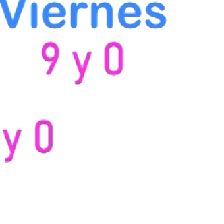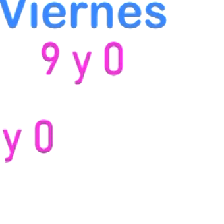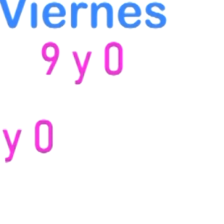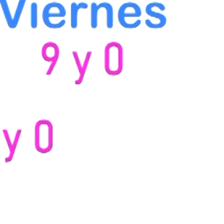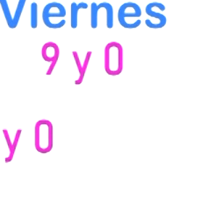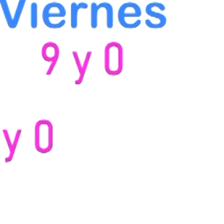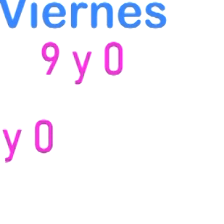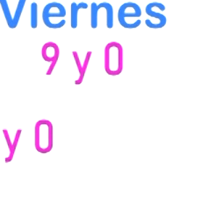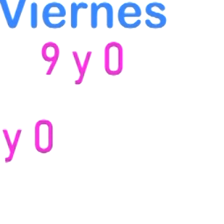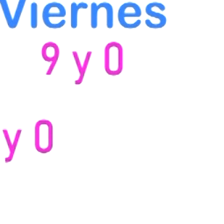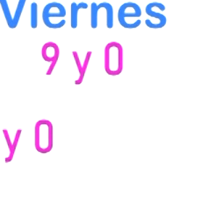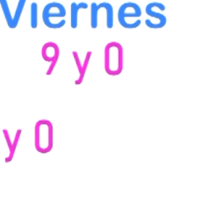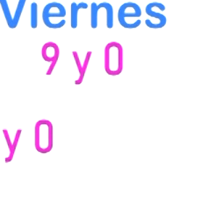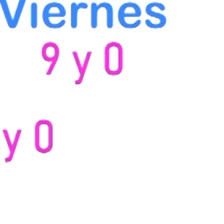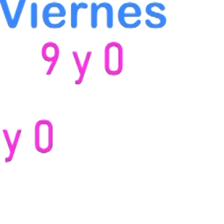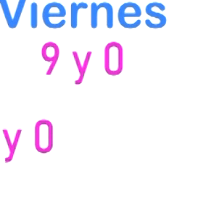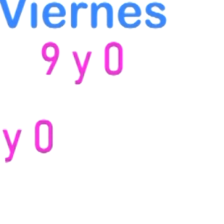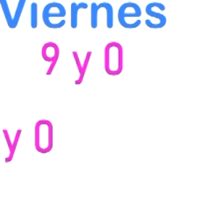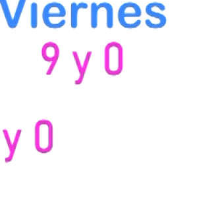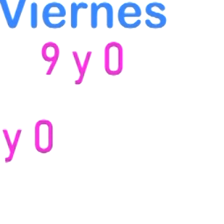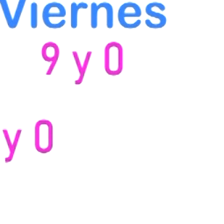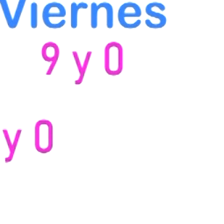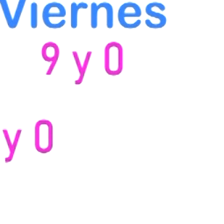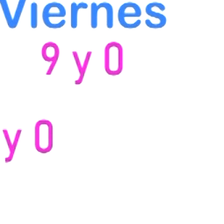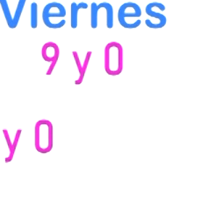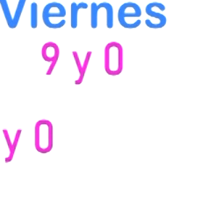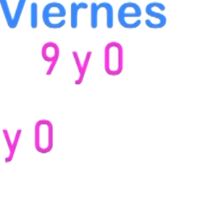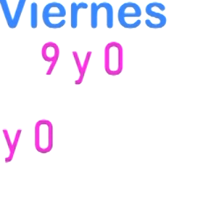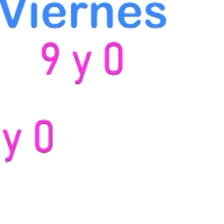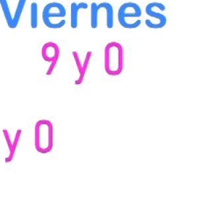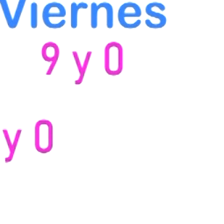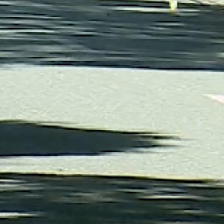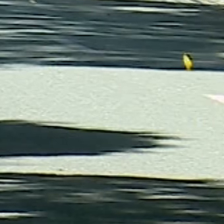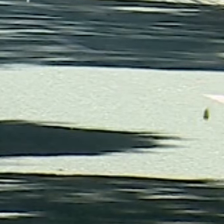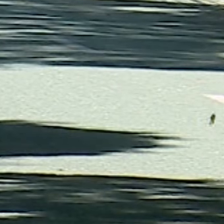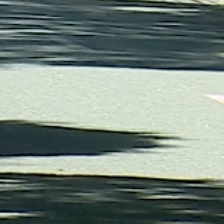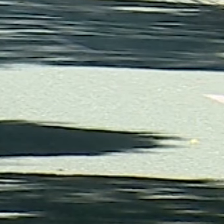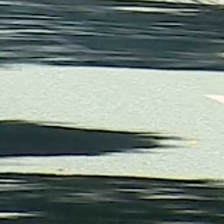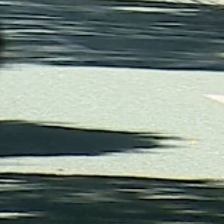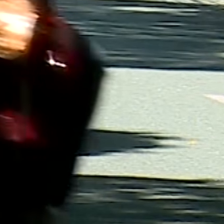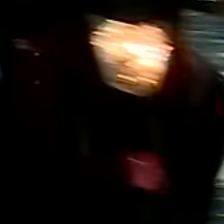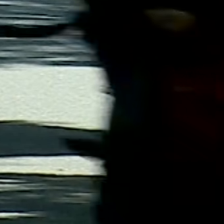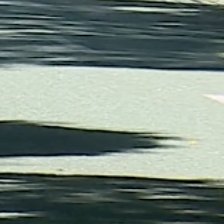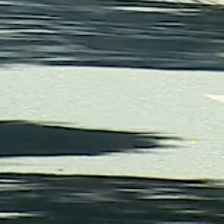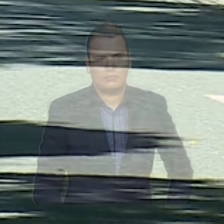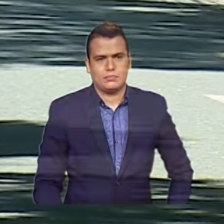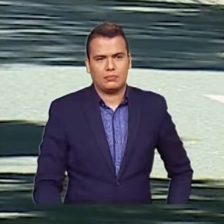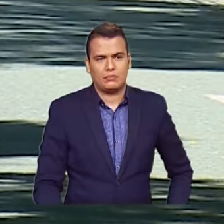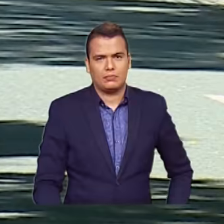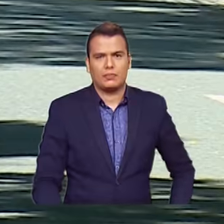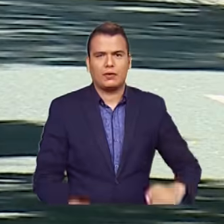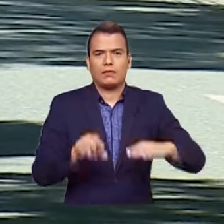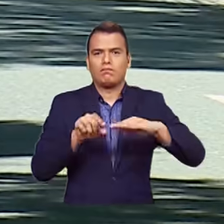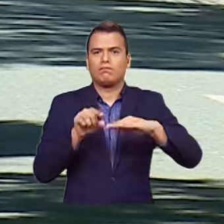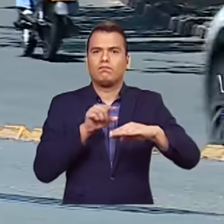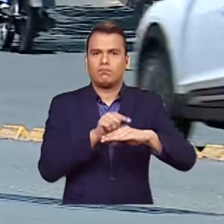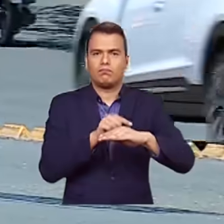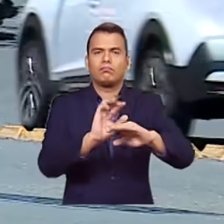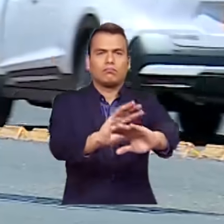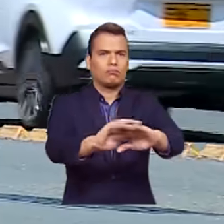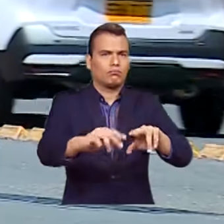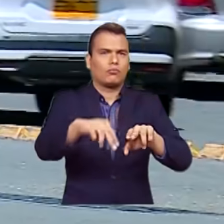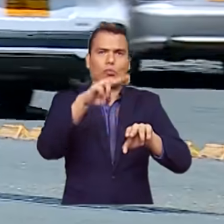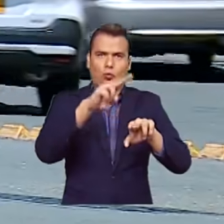2 4 6 8 0 podrá salir el día domingo pasamos al pico y placas el cual sigue completamente